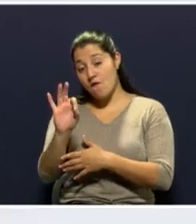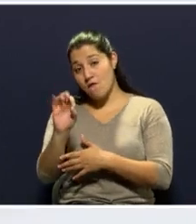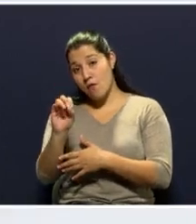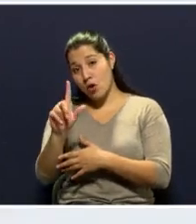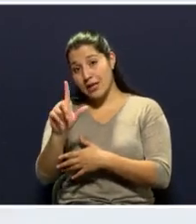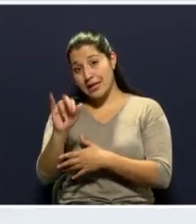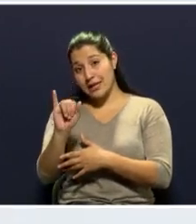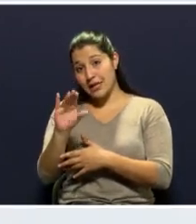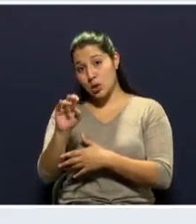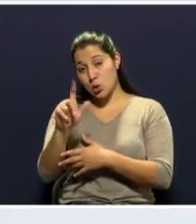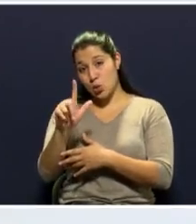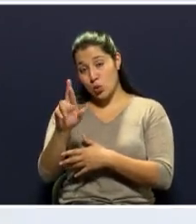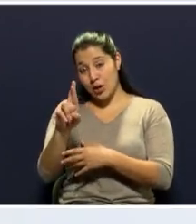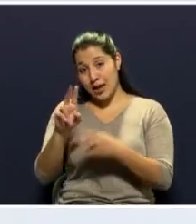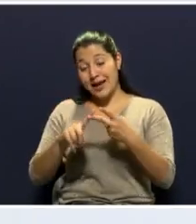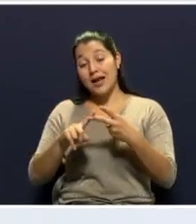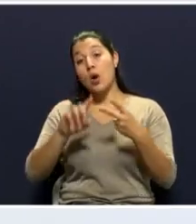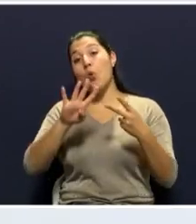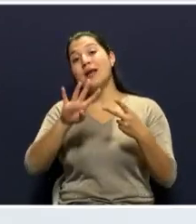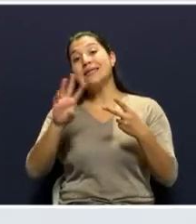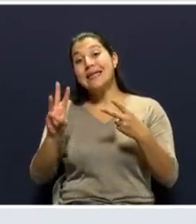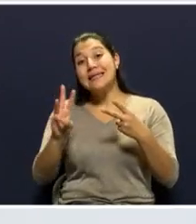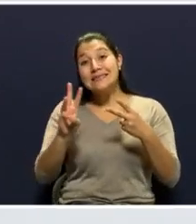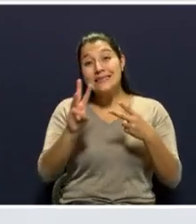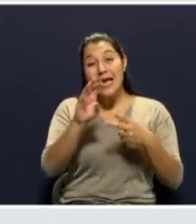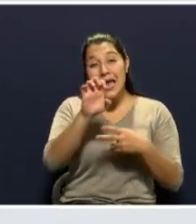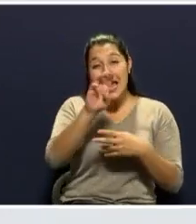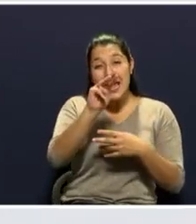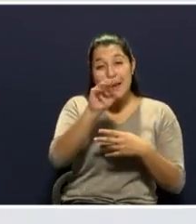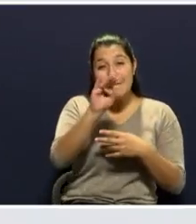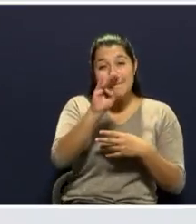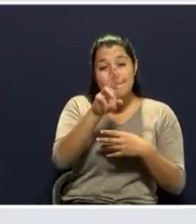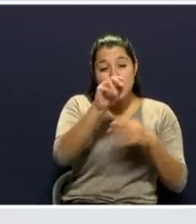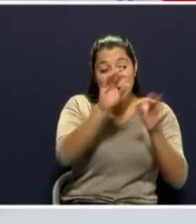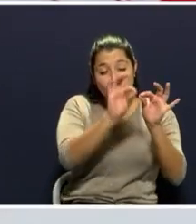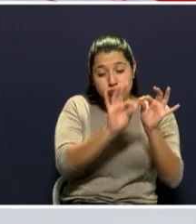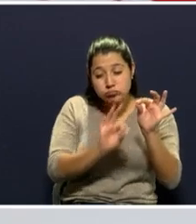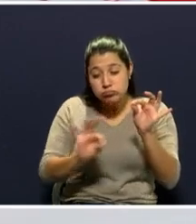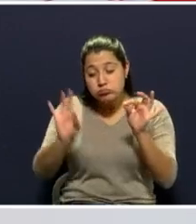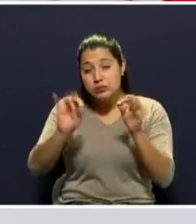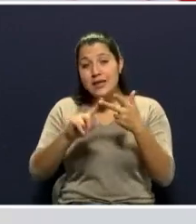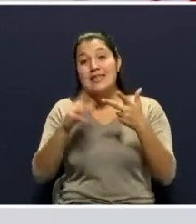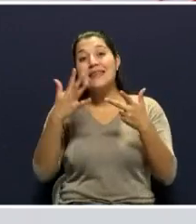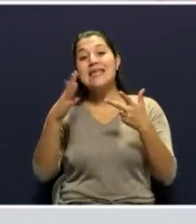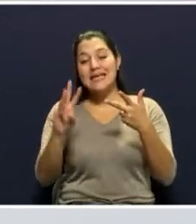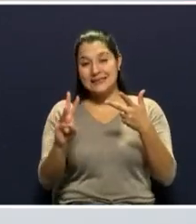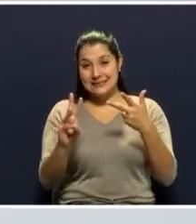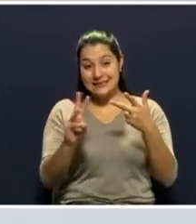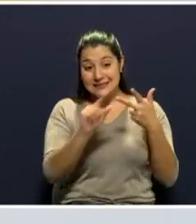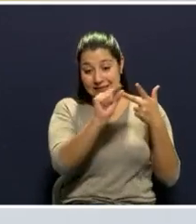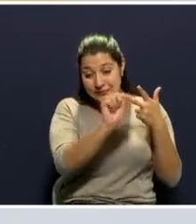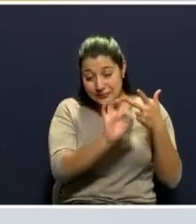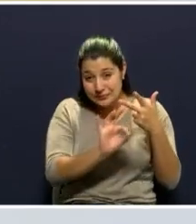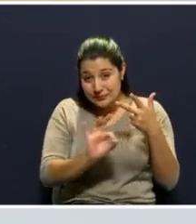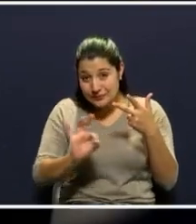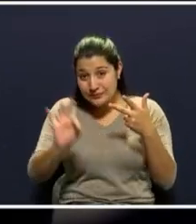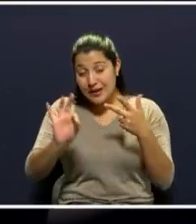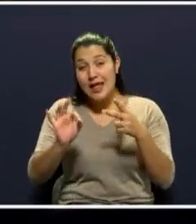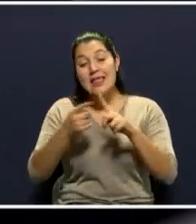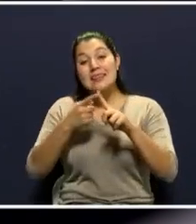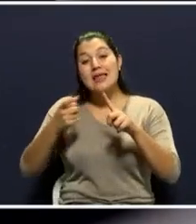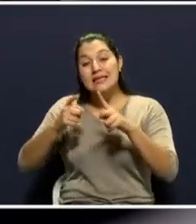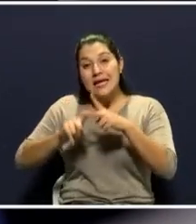46 transferencias de embriones en fresco y 16 transferencias embrionarias diferidas desde que